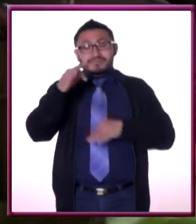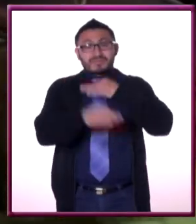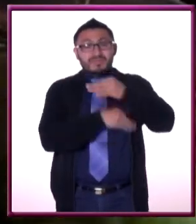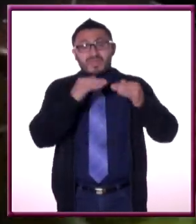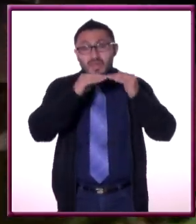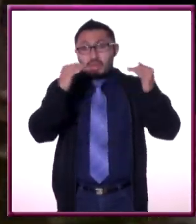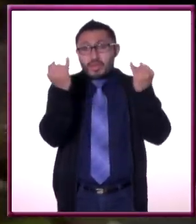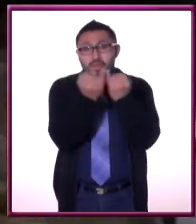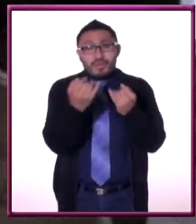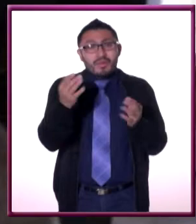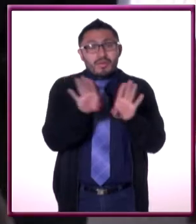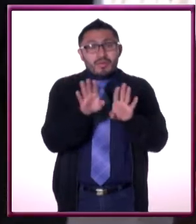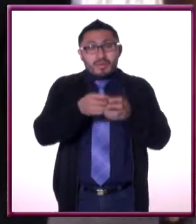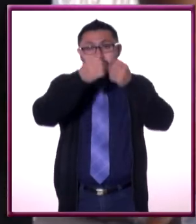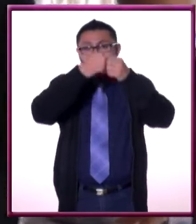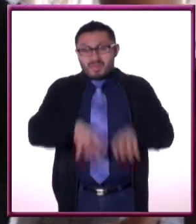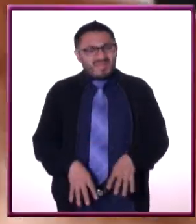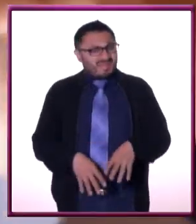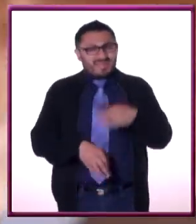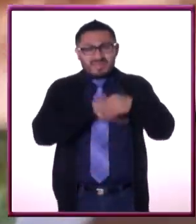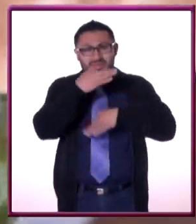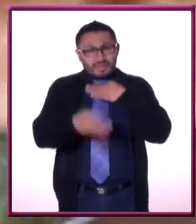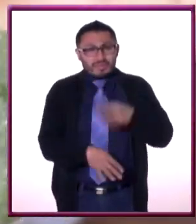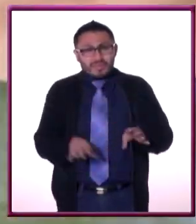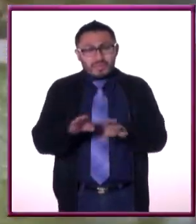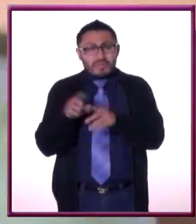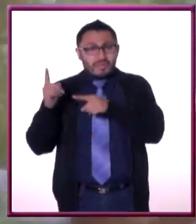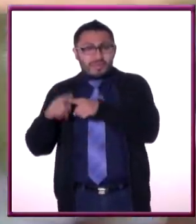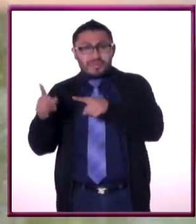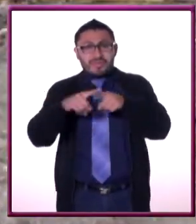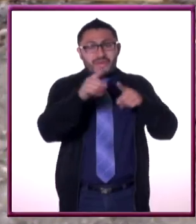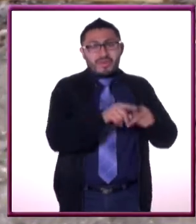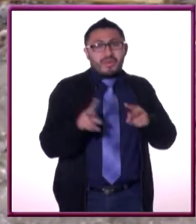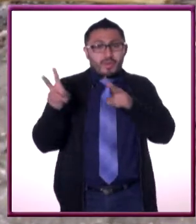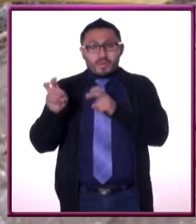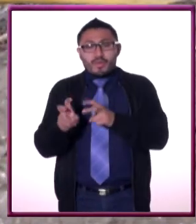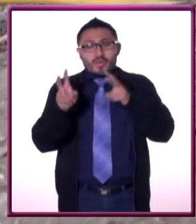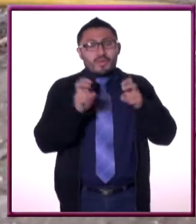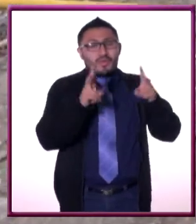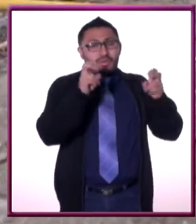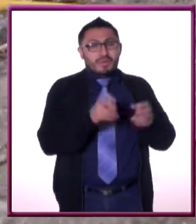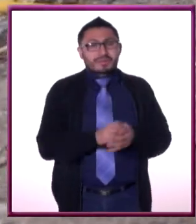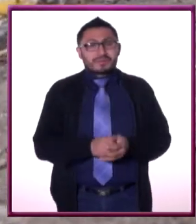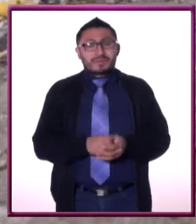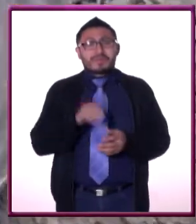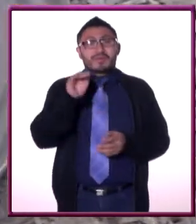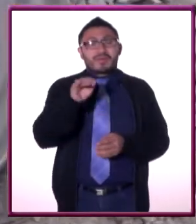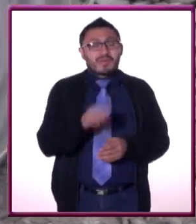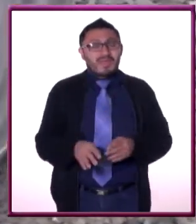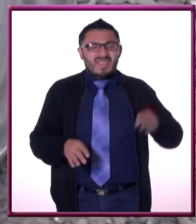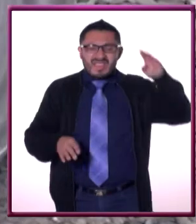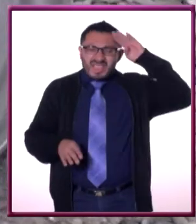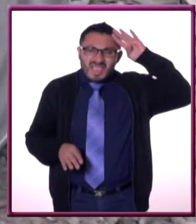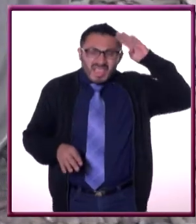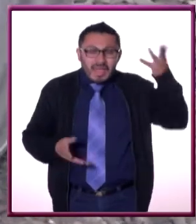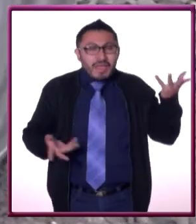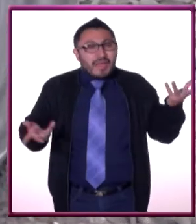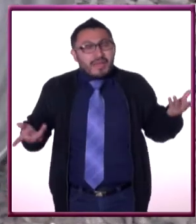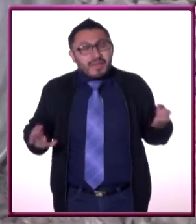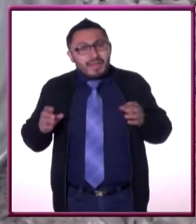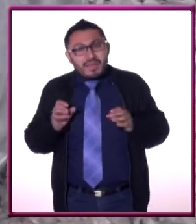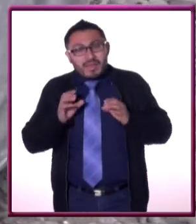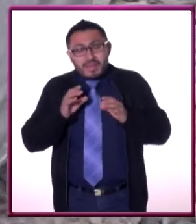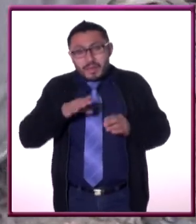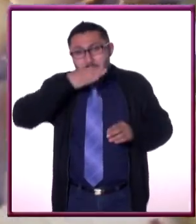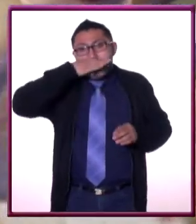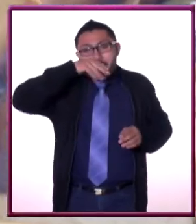todo esto estamos perdiéndonos de todo eso, ¿no? De distintos nutrientes, ¿no? Además. También. Y pensando en los